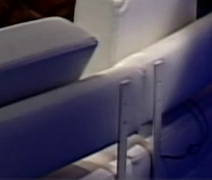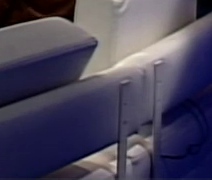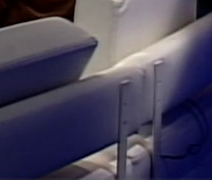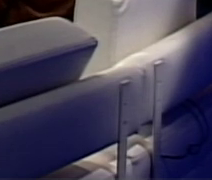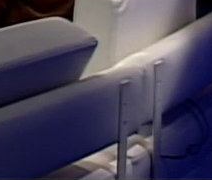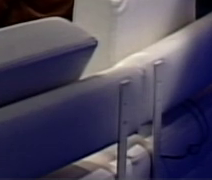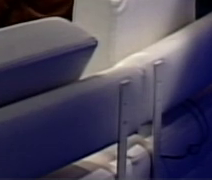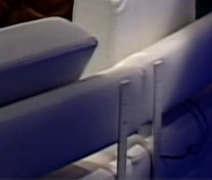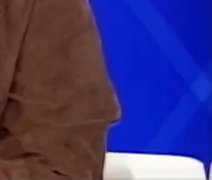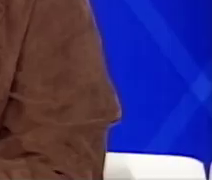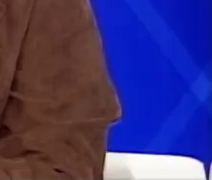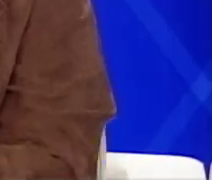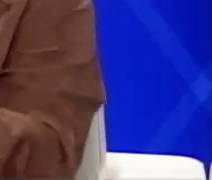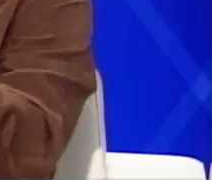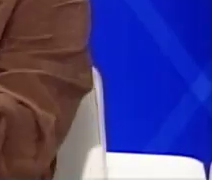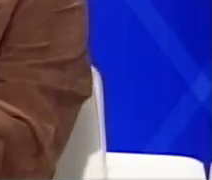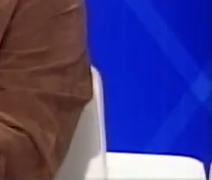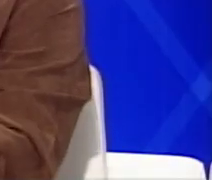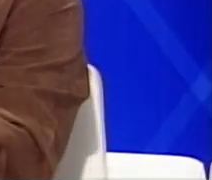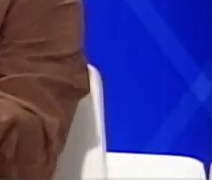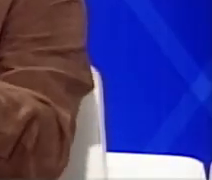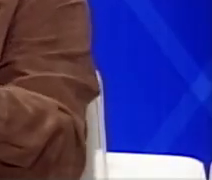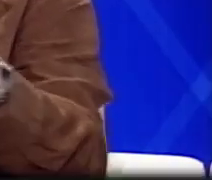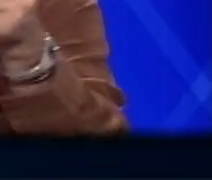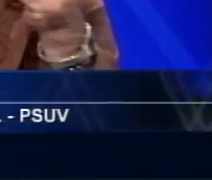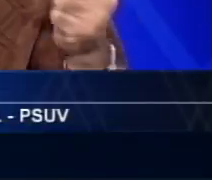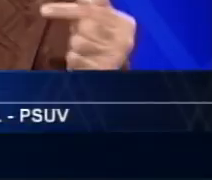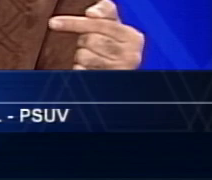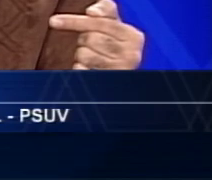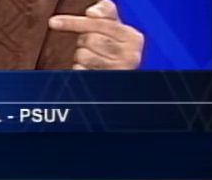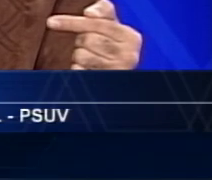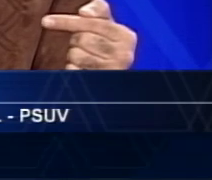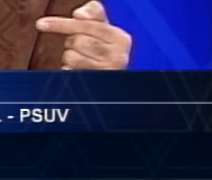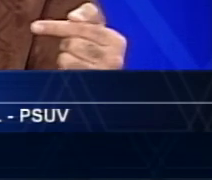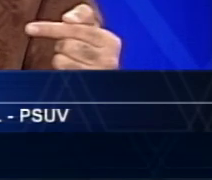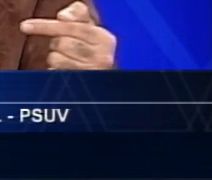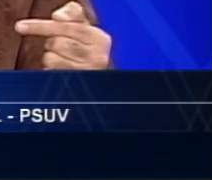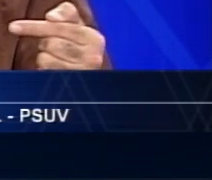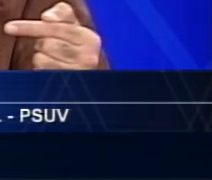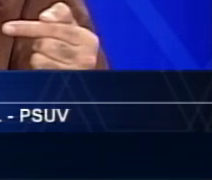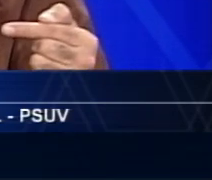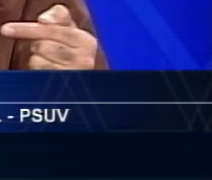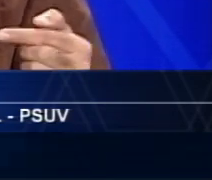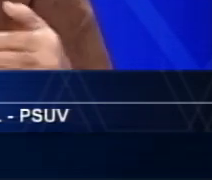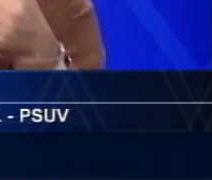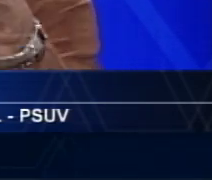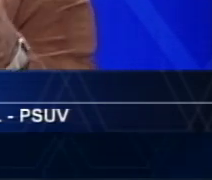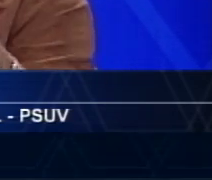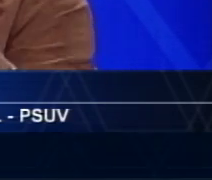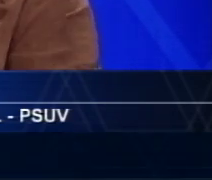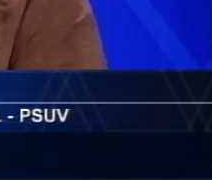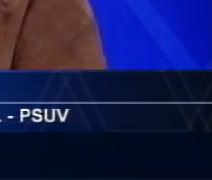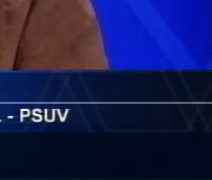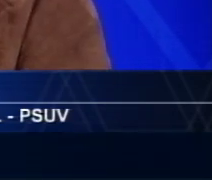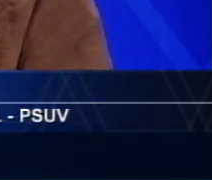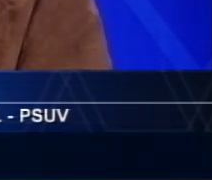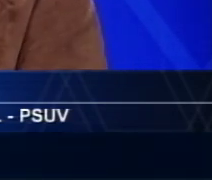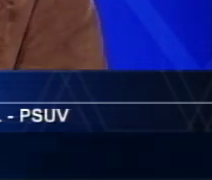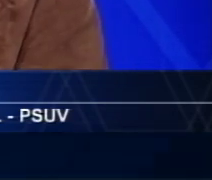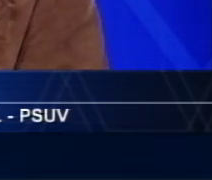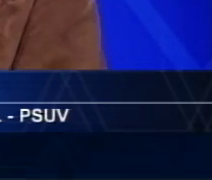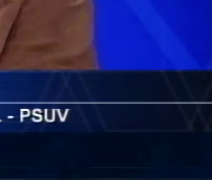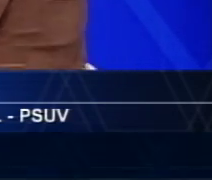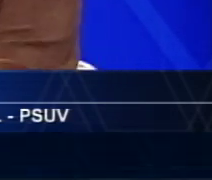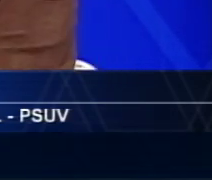Pacific Rubial, Endrina, presidida por la gente de Petróleo de Venezuela del año 2002, Roberto Pantín, Luis